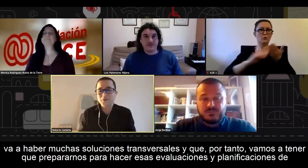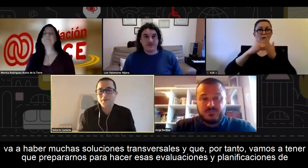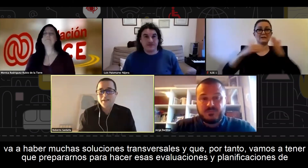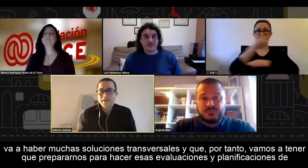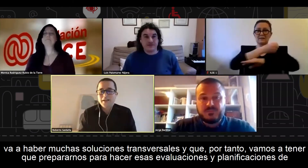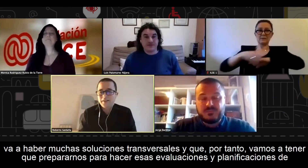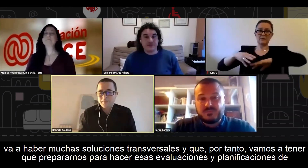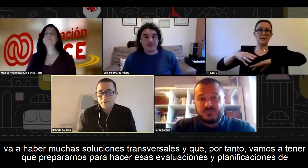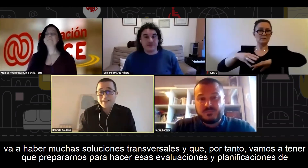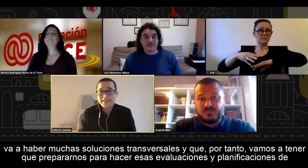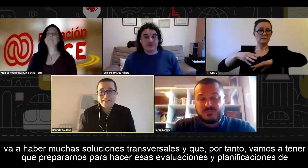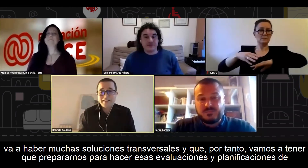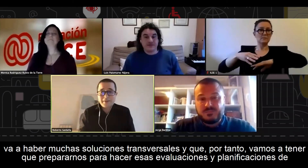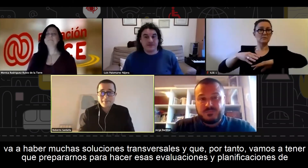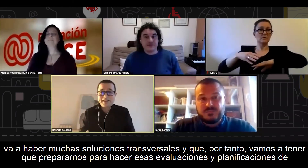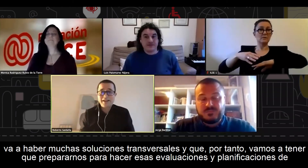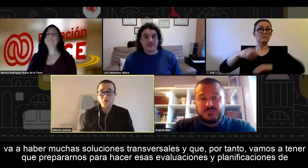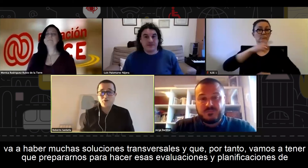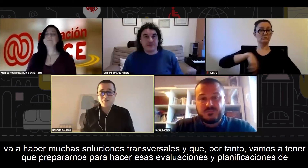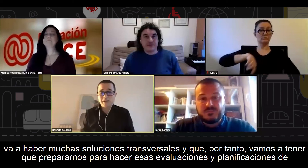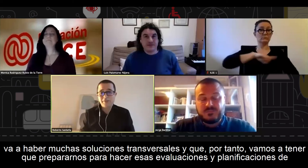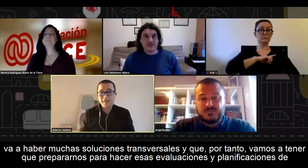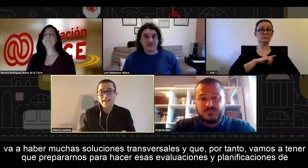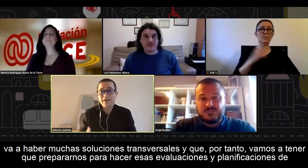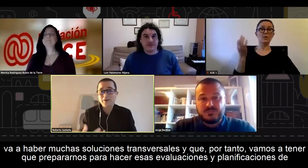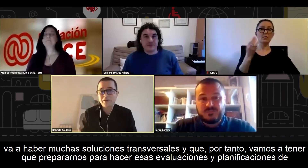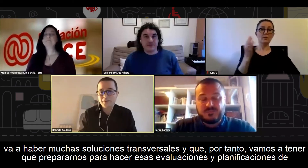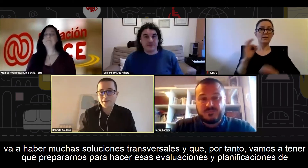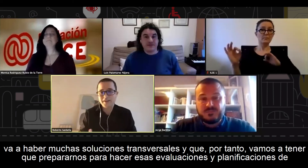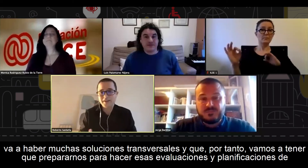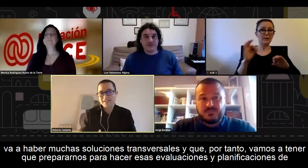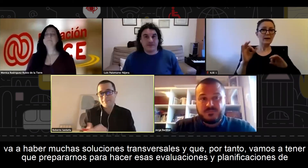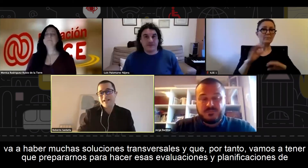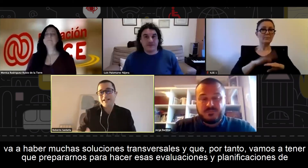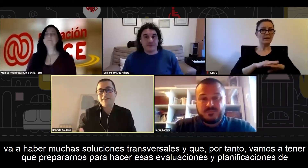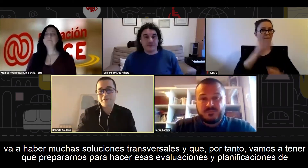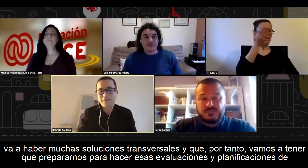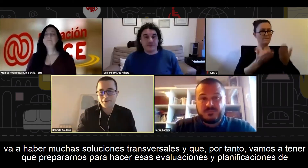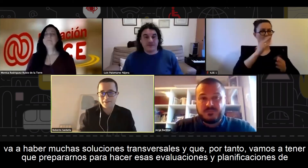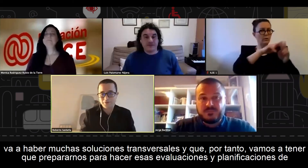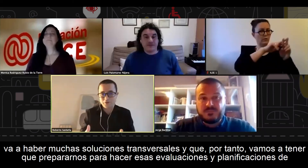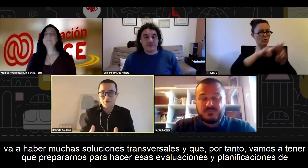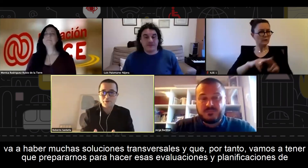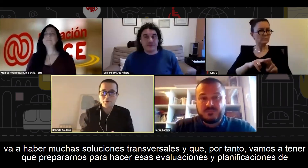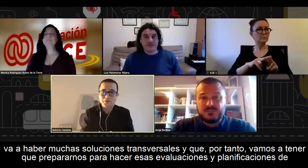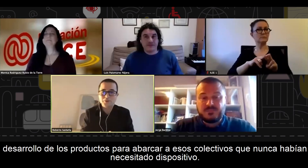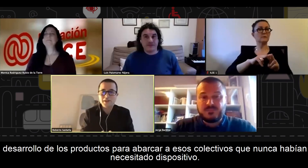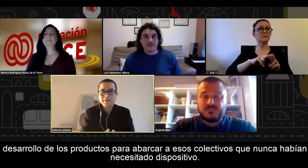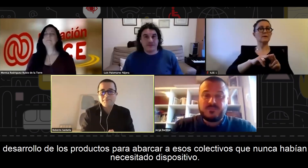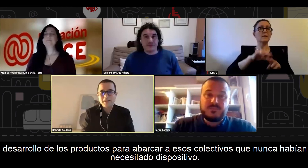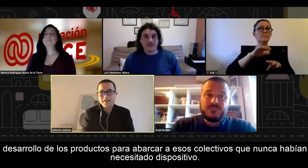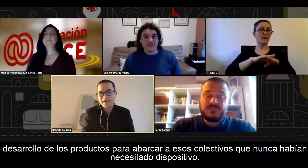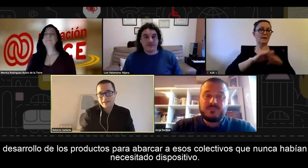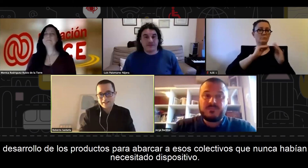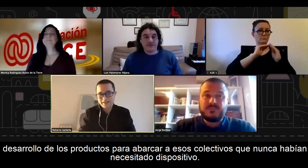tanto vamos a tener que también prepararnos para hacer esas evaluaciones y esas planificaciones de desarrollo de los productos